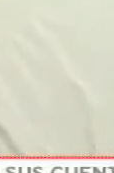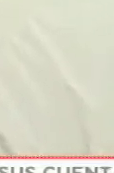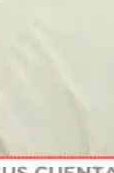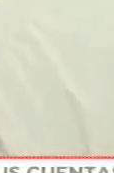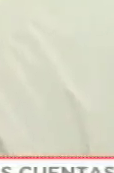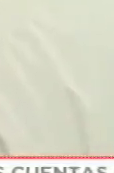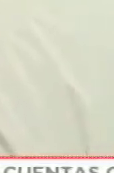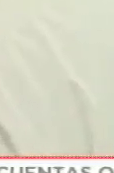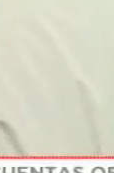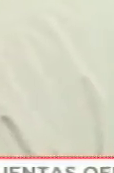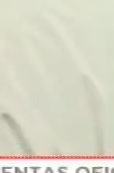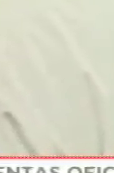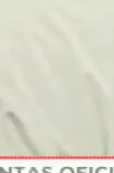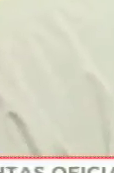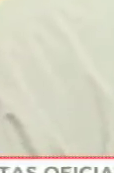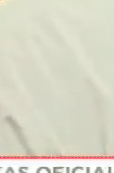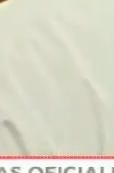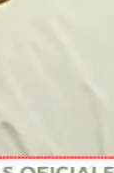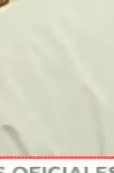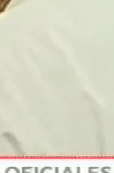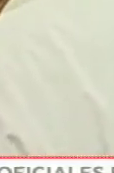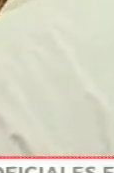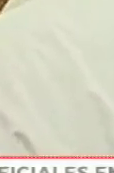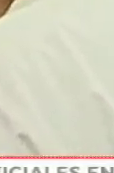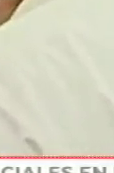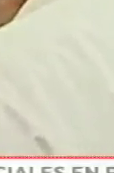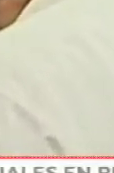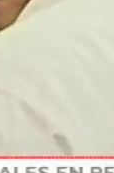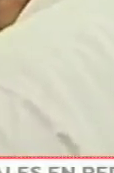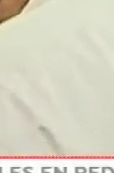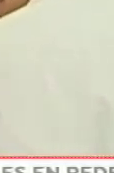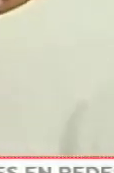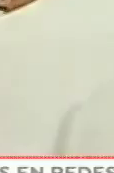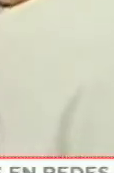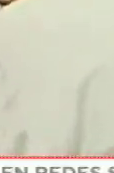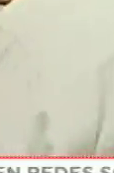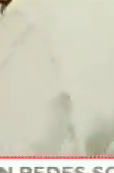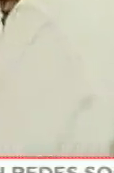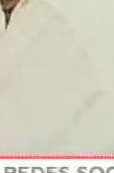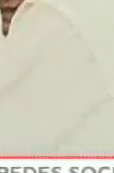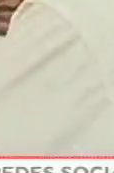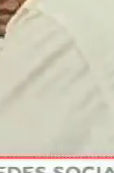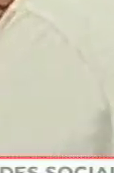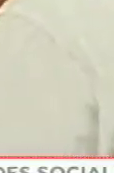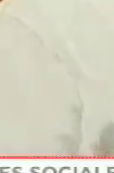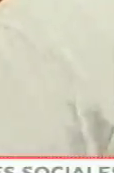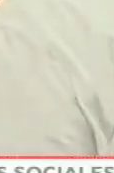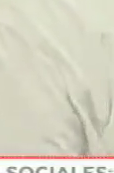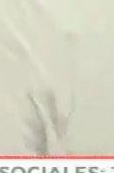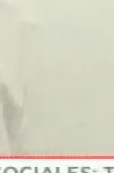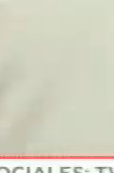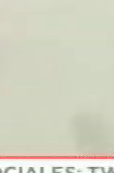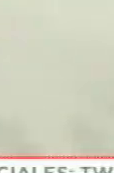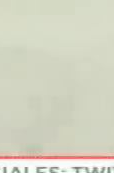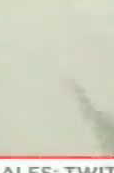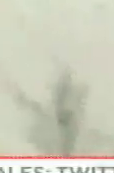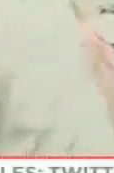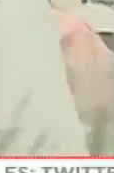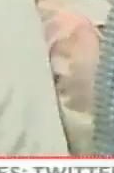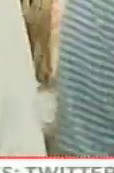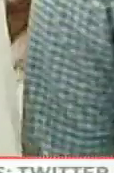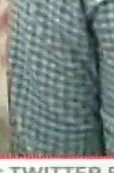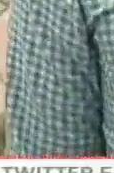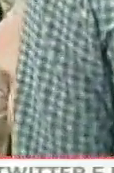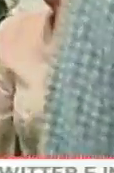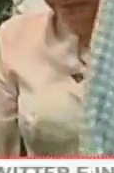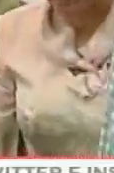el vicepresidente para el área económica, Tarek de la ISAMI, quien se encuentra presente, algunos representantes de este importante